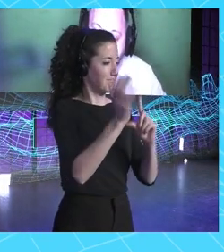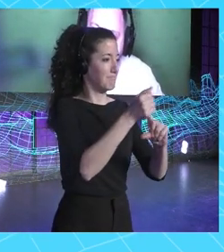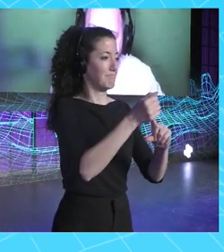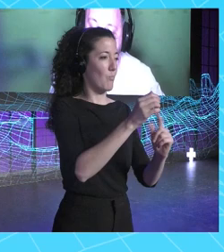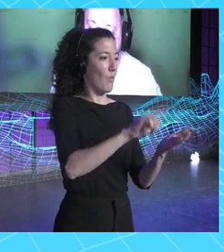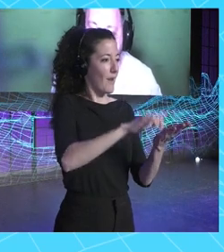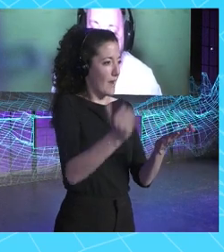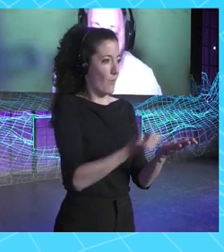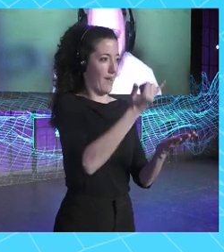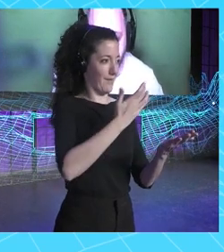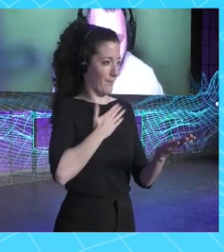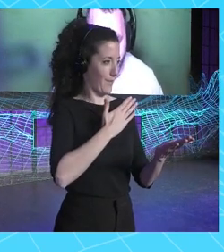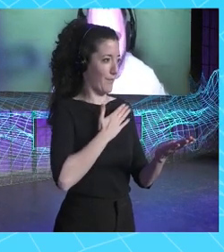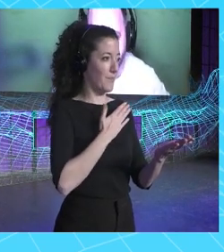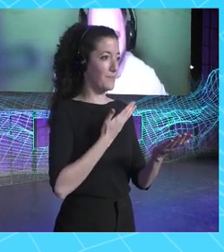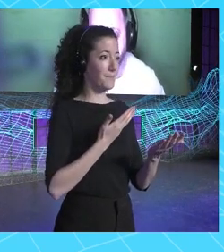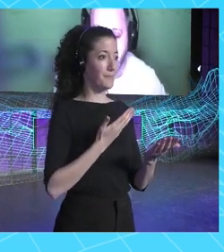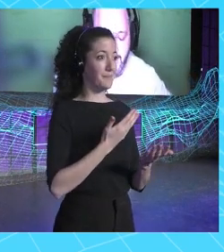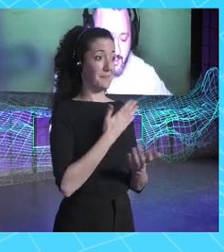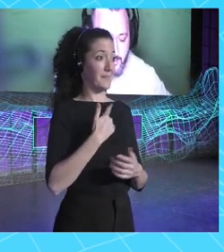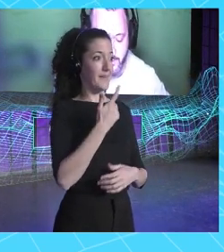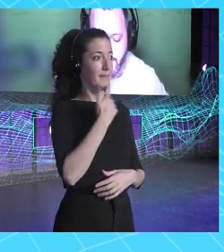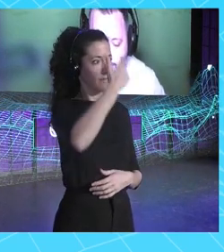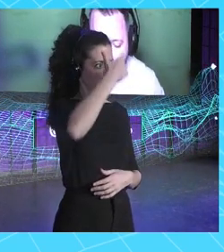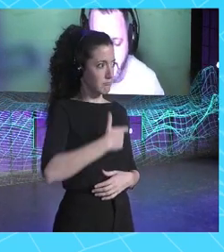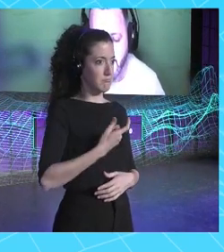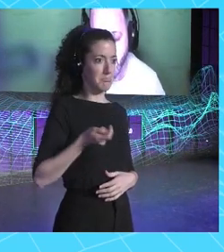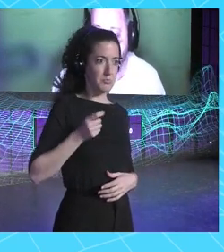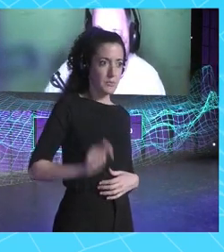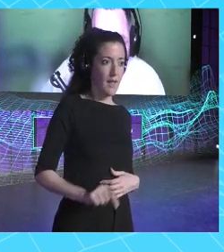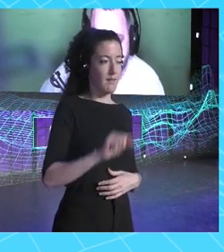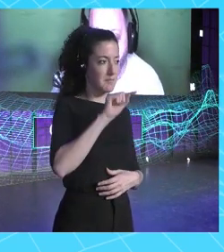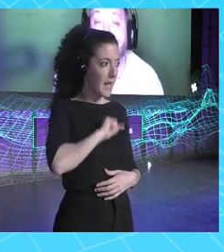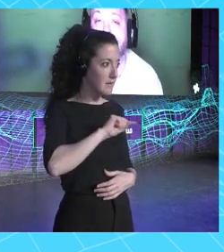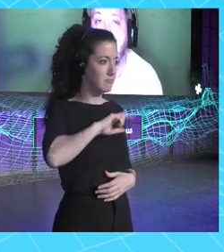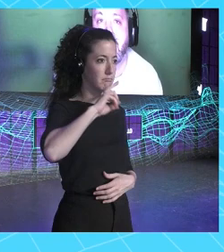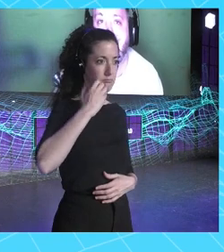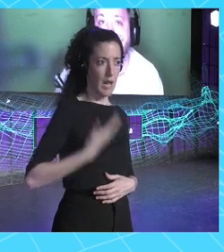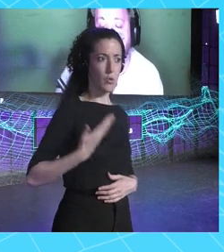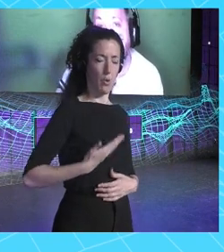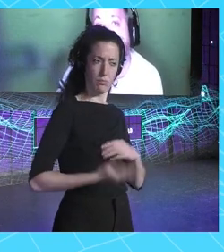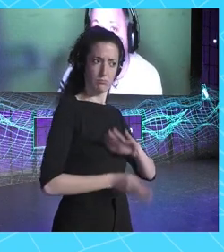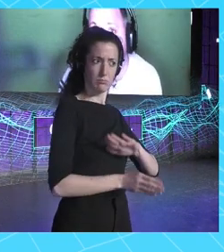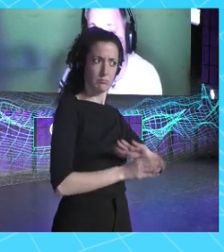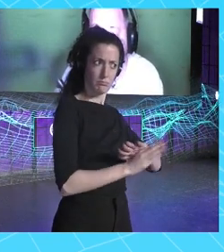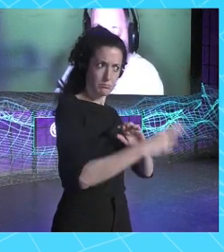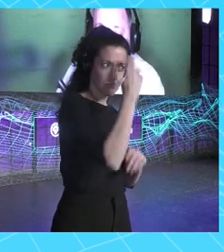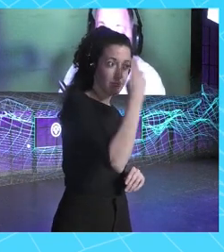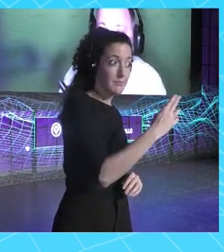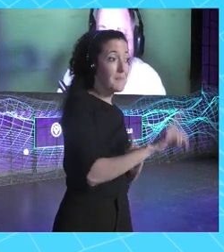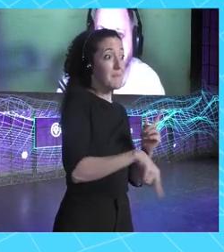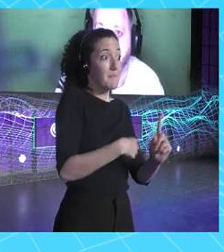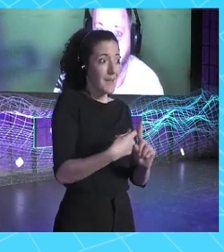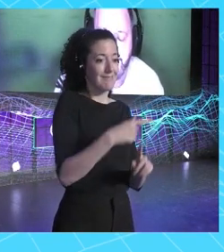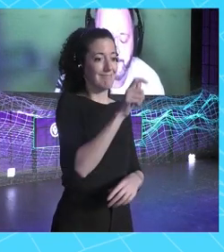sintiéndonos profesionales y honrando nuestra ética y nuestros valores pero a la vez conectar con la gente vía